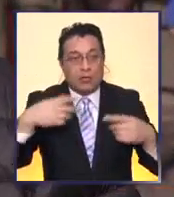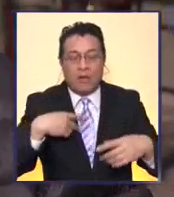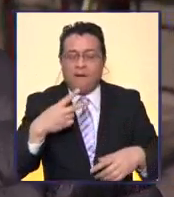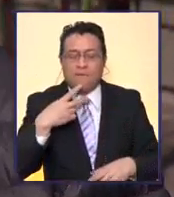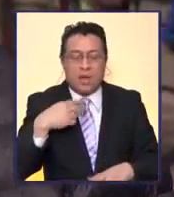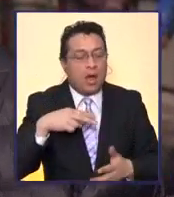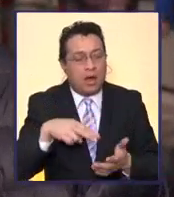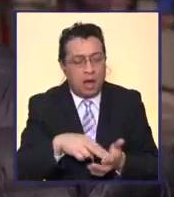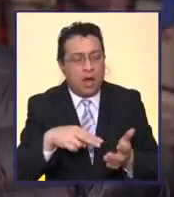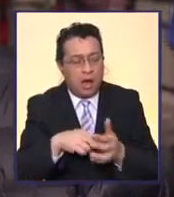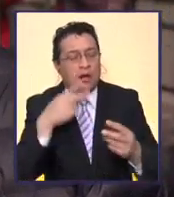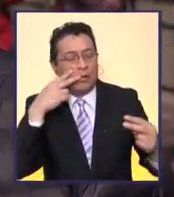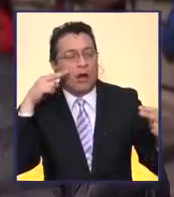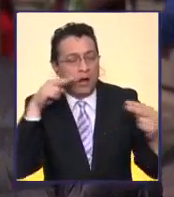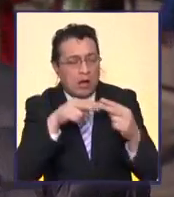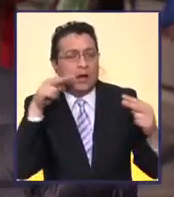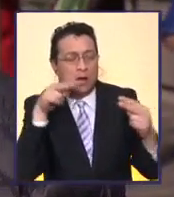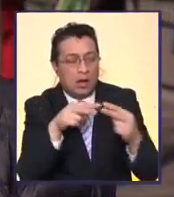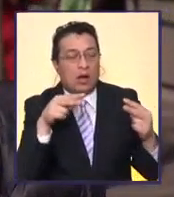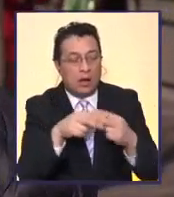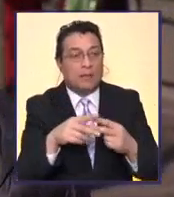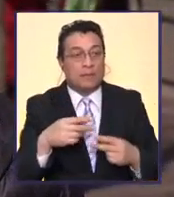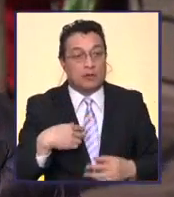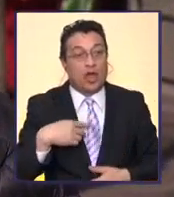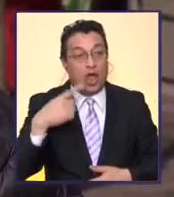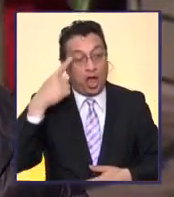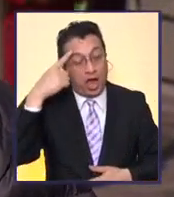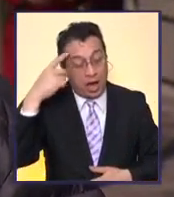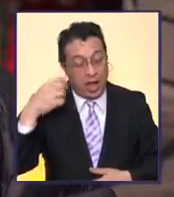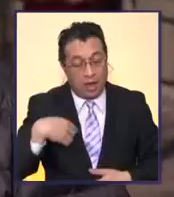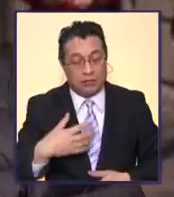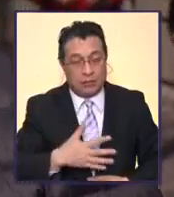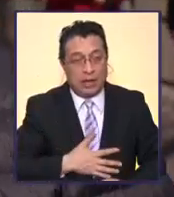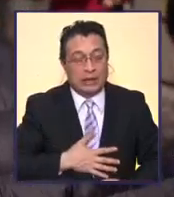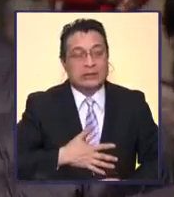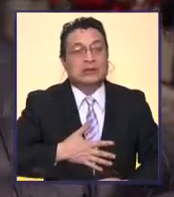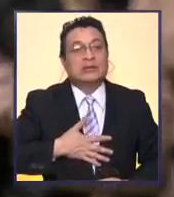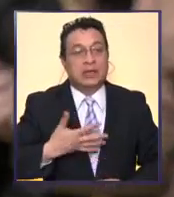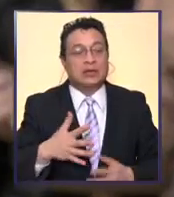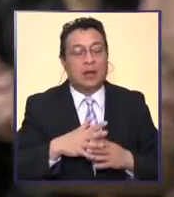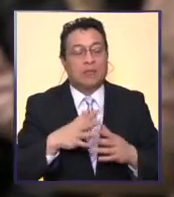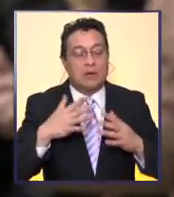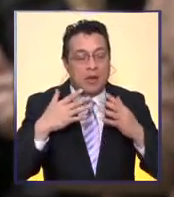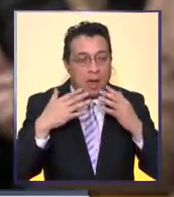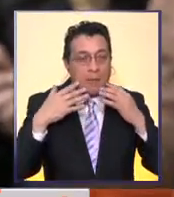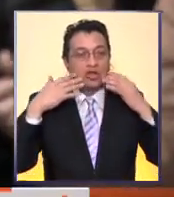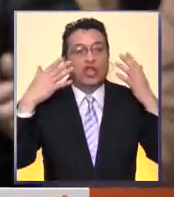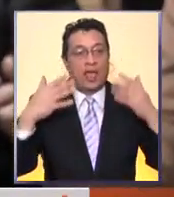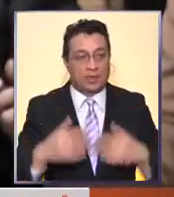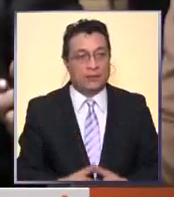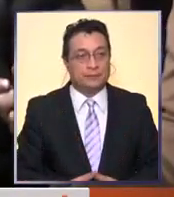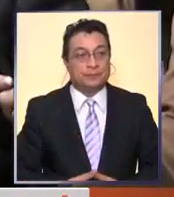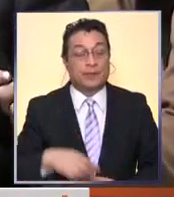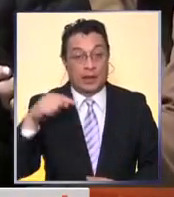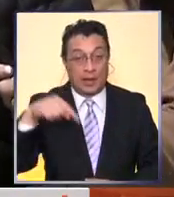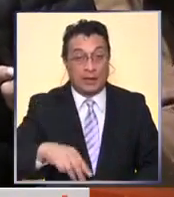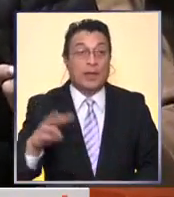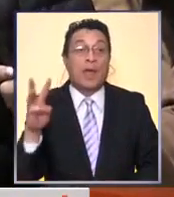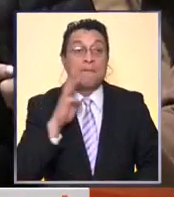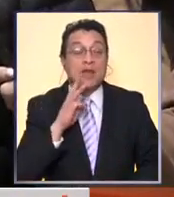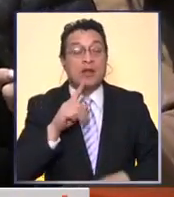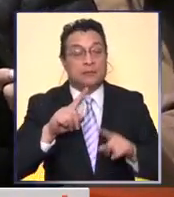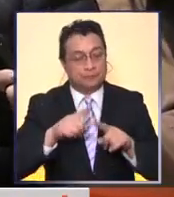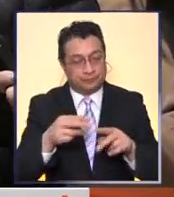vida para conocerla. Entonces yo creo que voy a sentir muy emocionante. Este miércoles será el